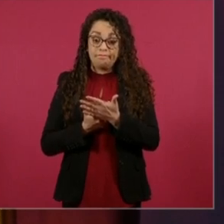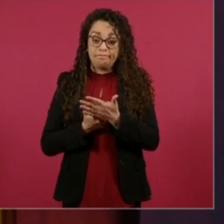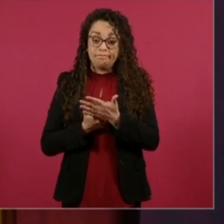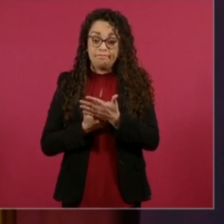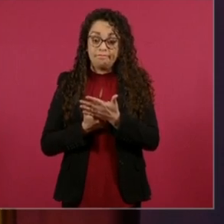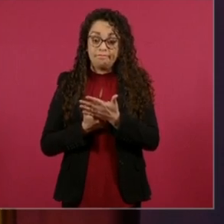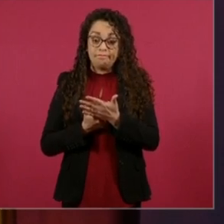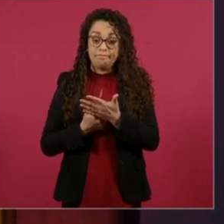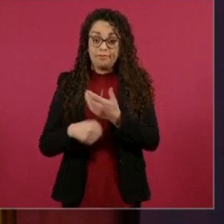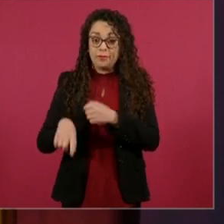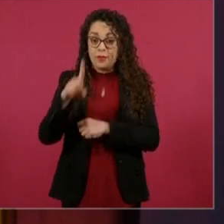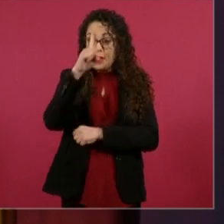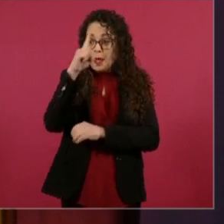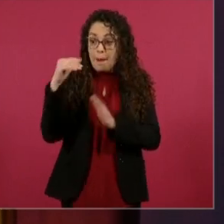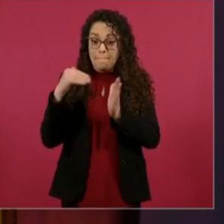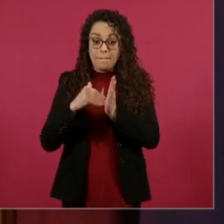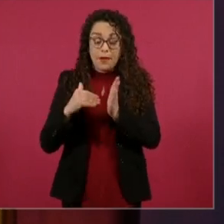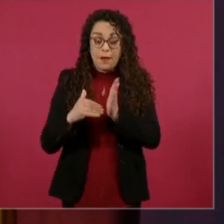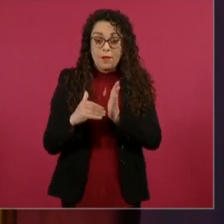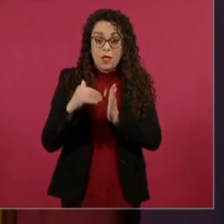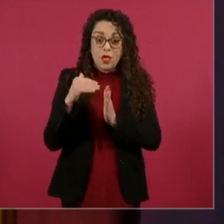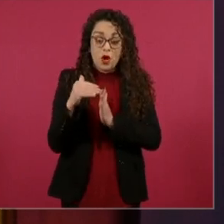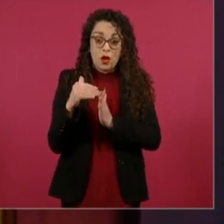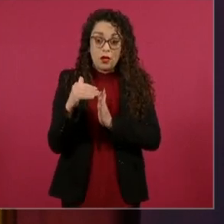No les quitamos los contratos,